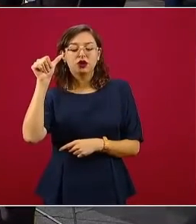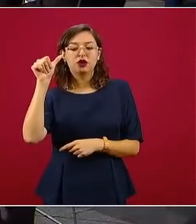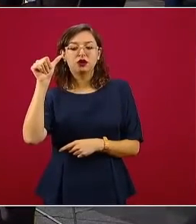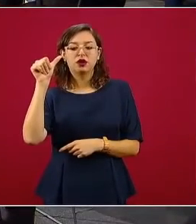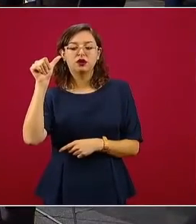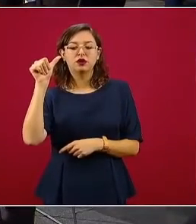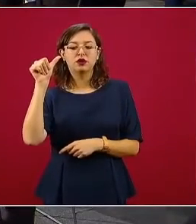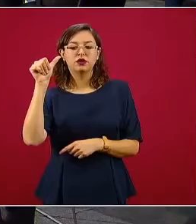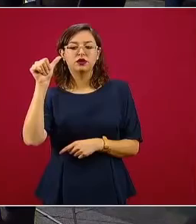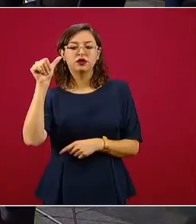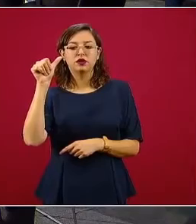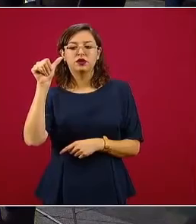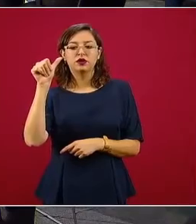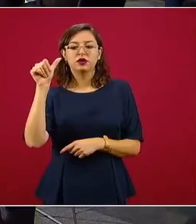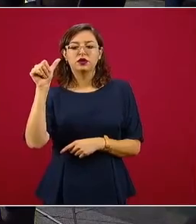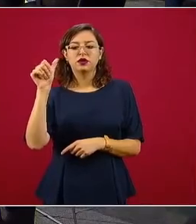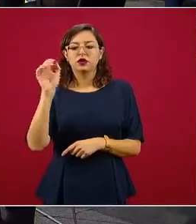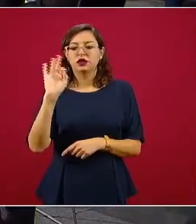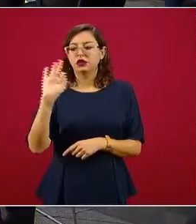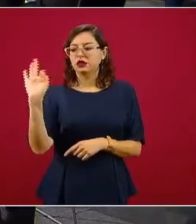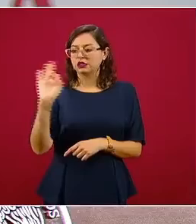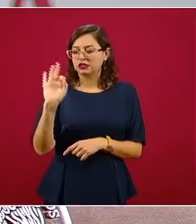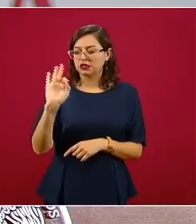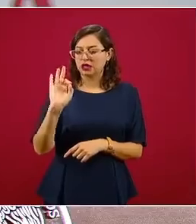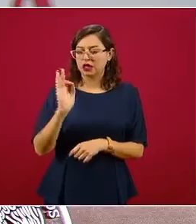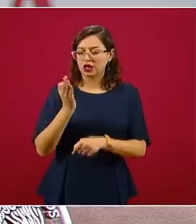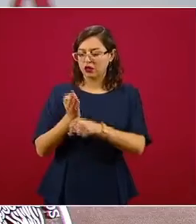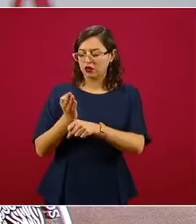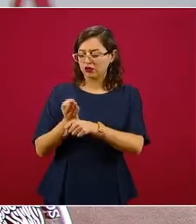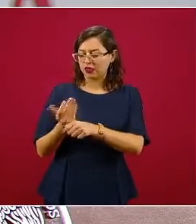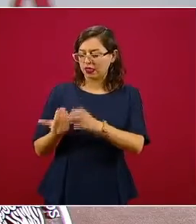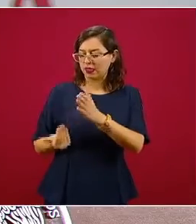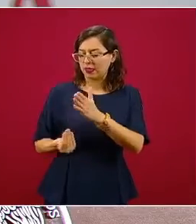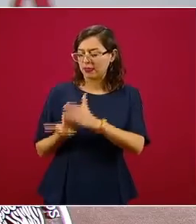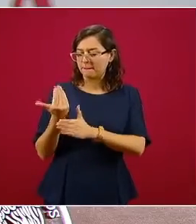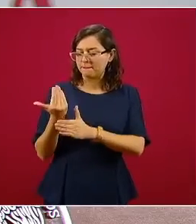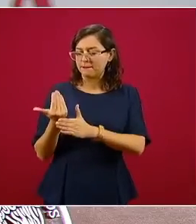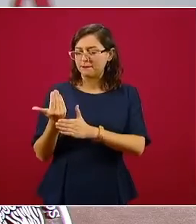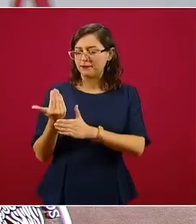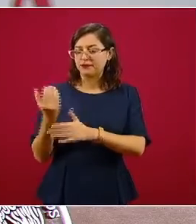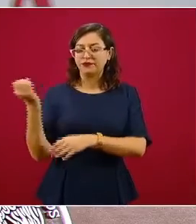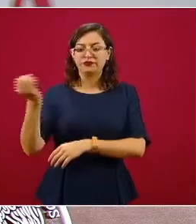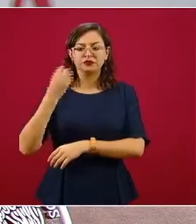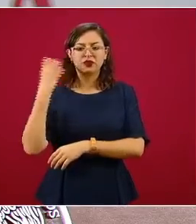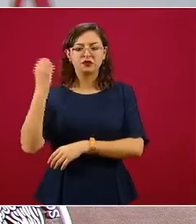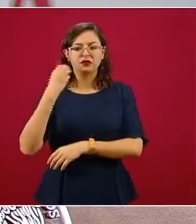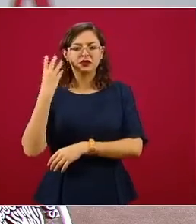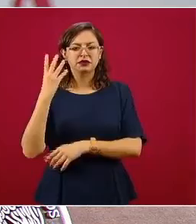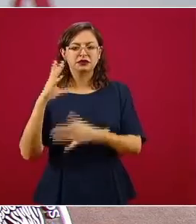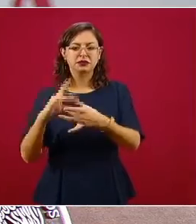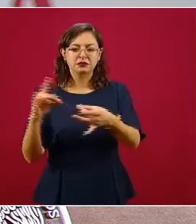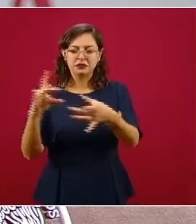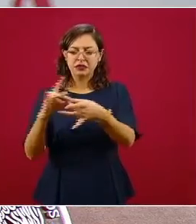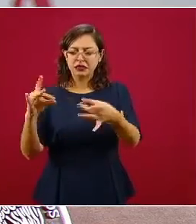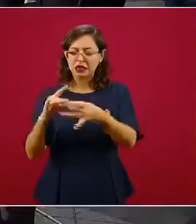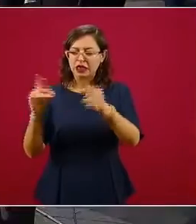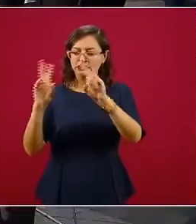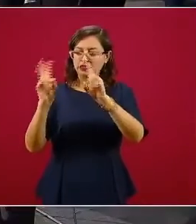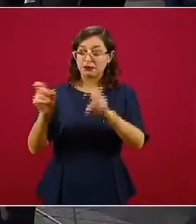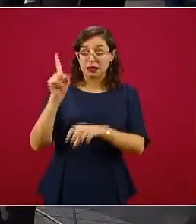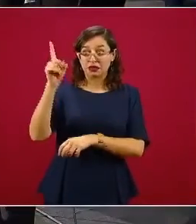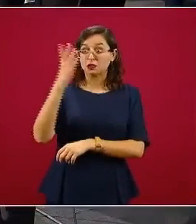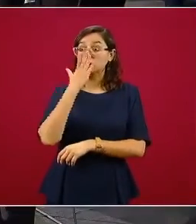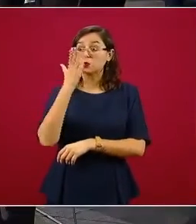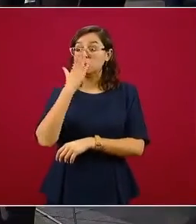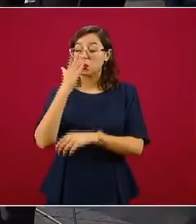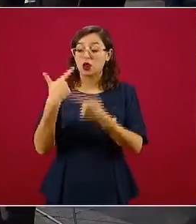conferencia de la mañana, en esta, sino en la tarde con más tiempo, ¿sí? Para lo de Sonora,